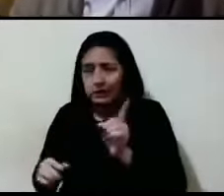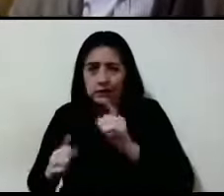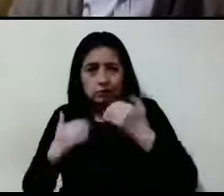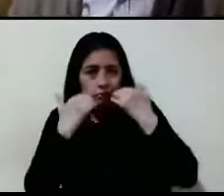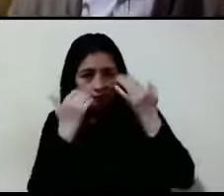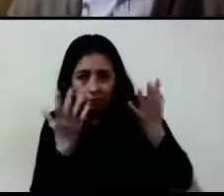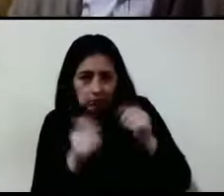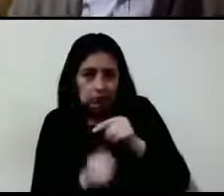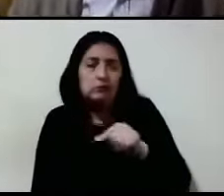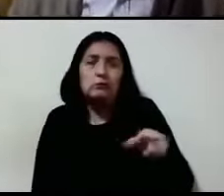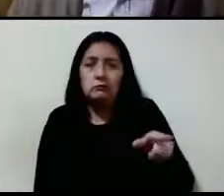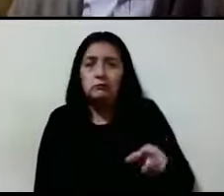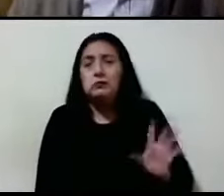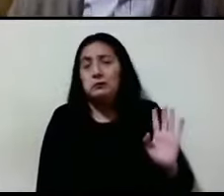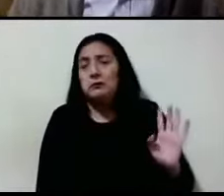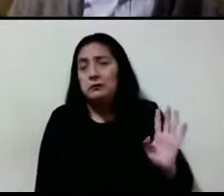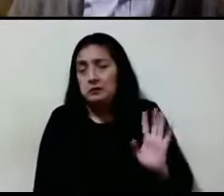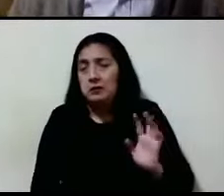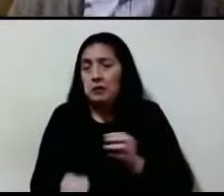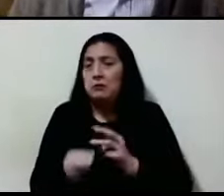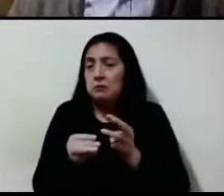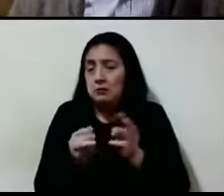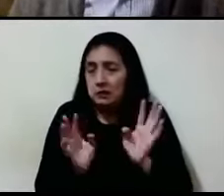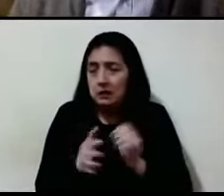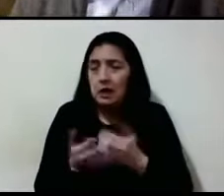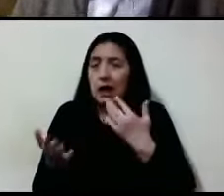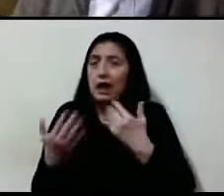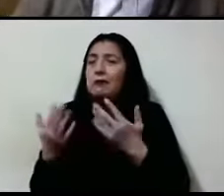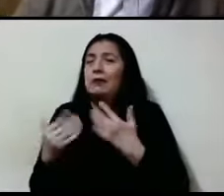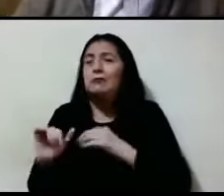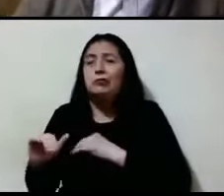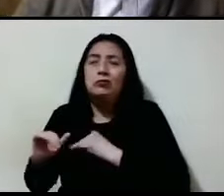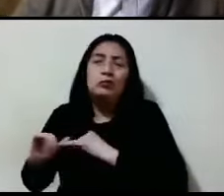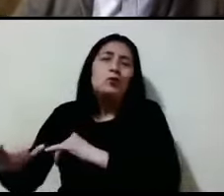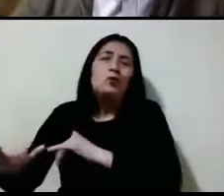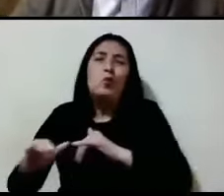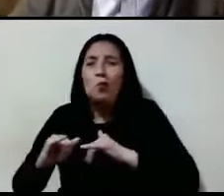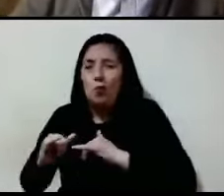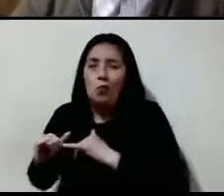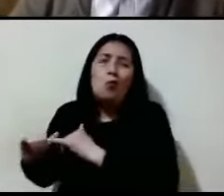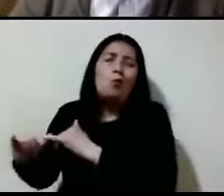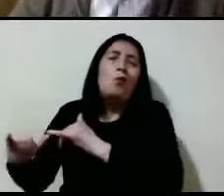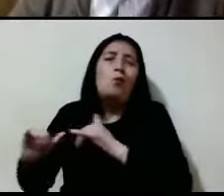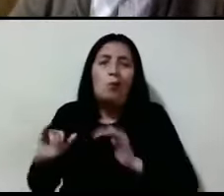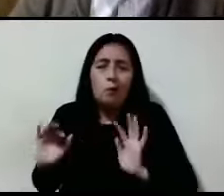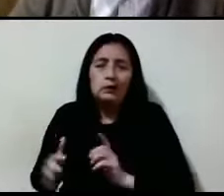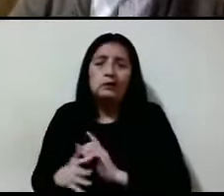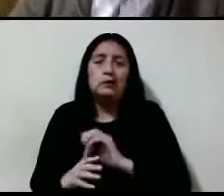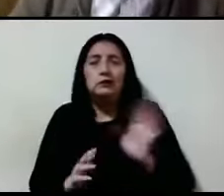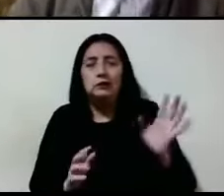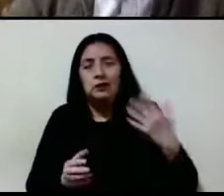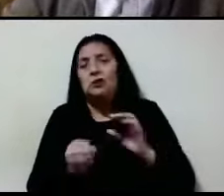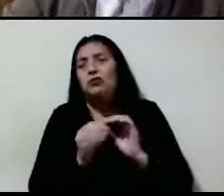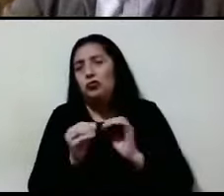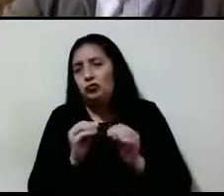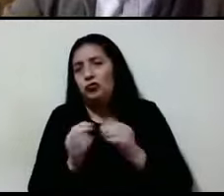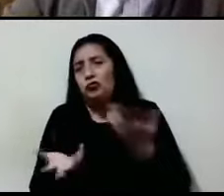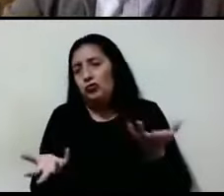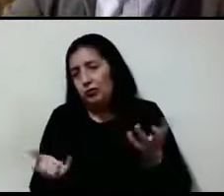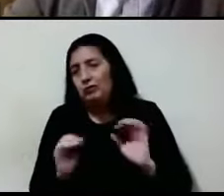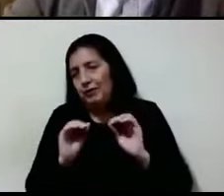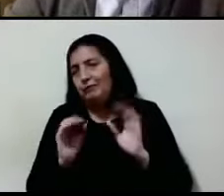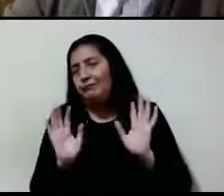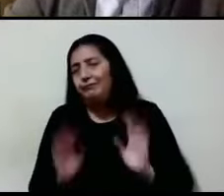avergüencen, ¿no? Y entonces, de alguna manera, hablamos un mismo idioma, ¿no? Entonces ya se llegan a soluciones un poquito más